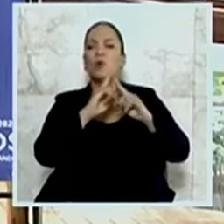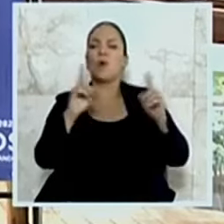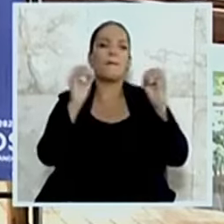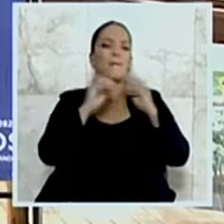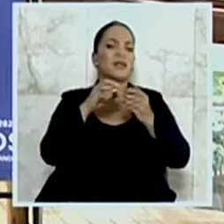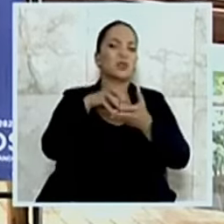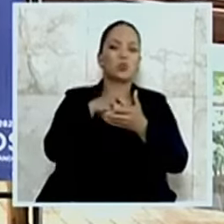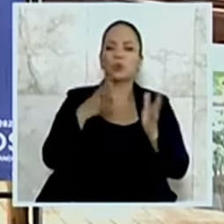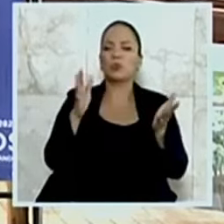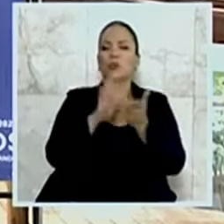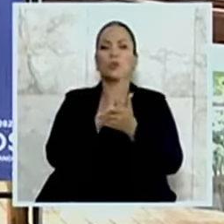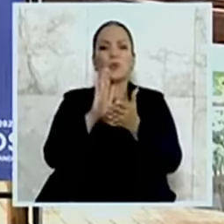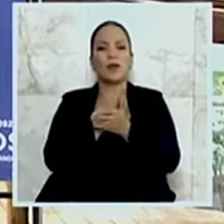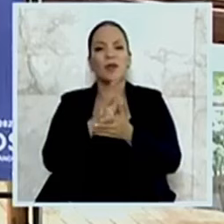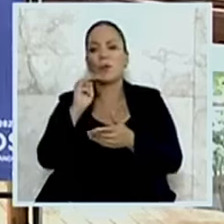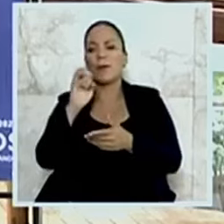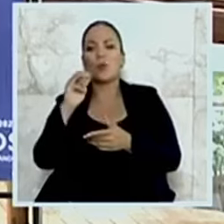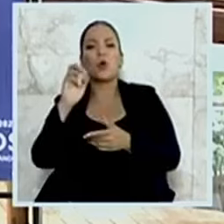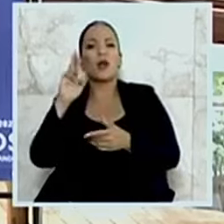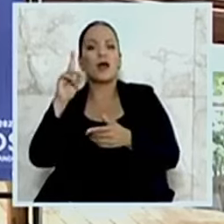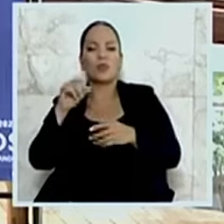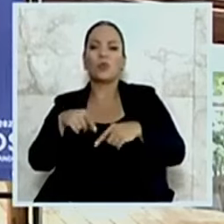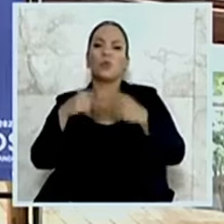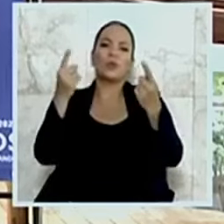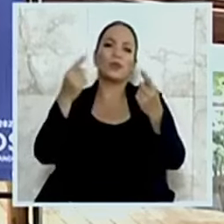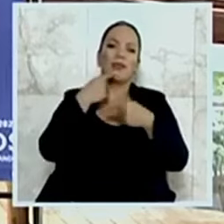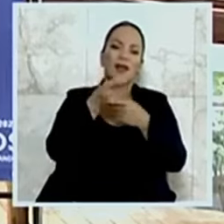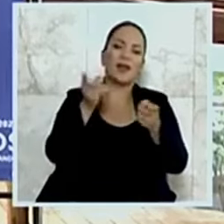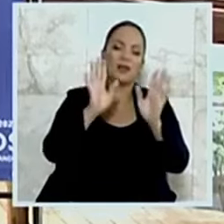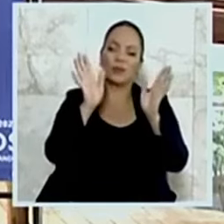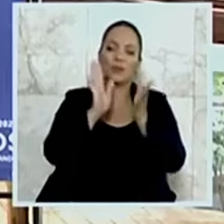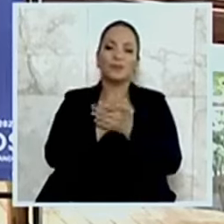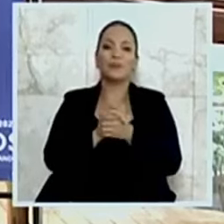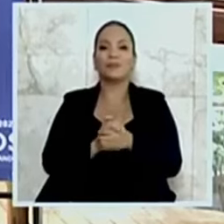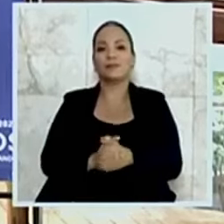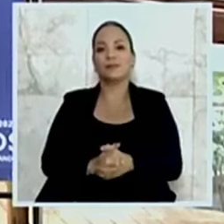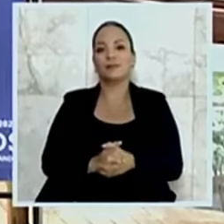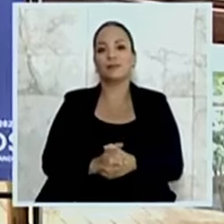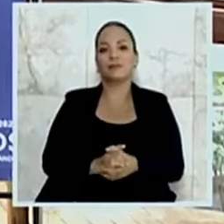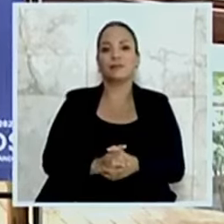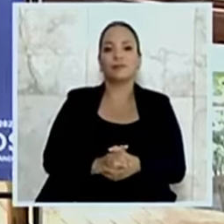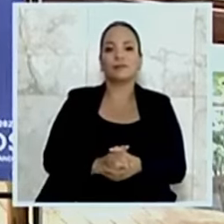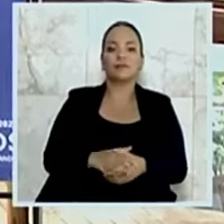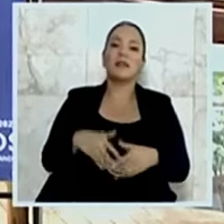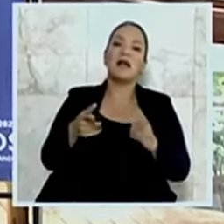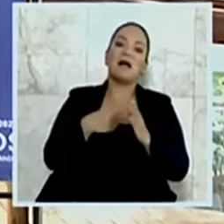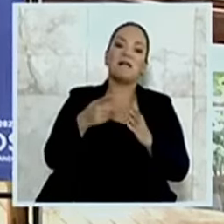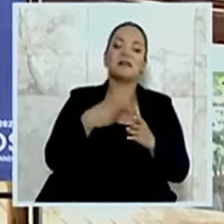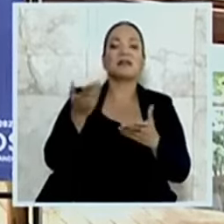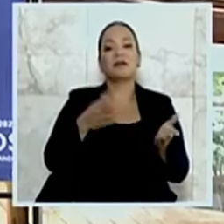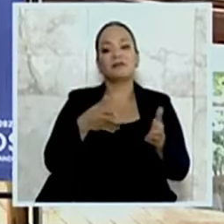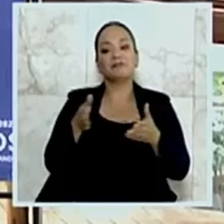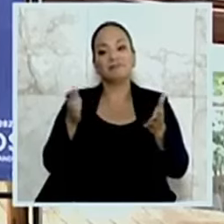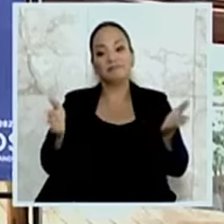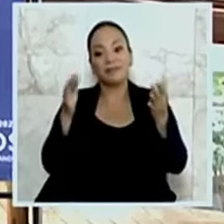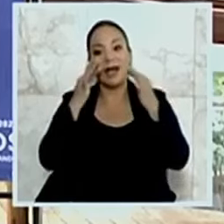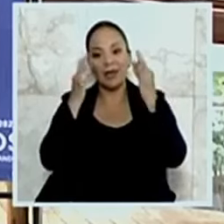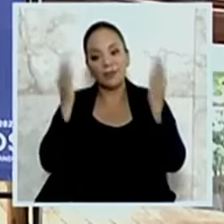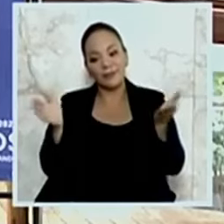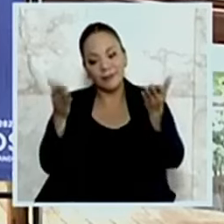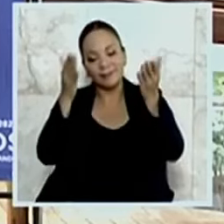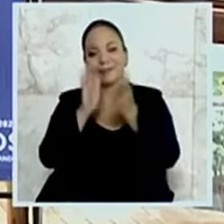en el Ministerio de Salud. Felicito, ministra, muchas gracias. Ya que no haya más dudas ni memorándums contrarios